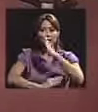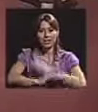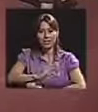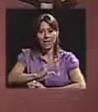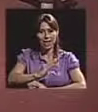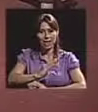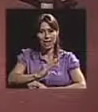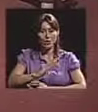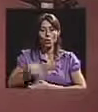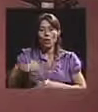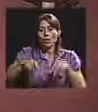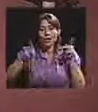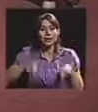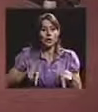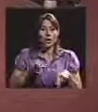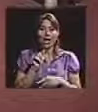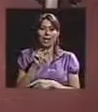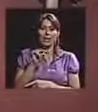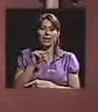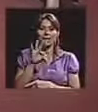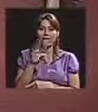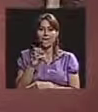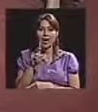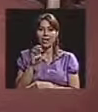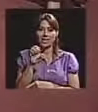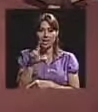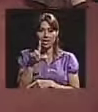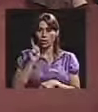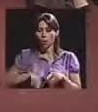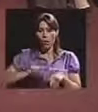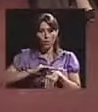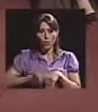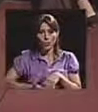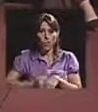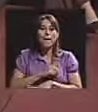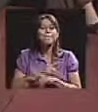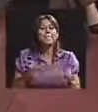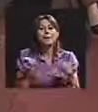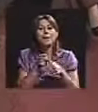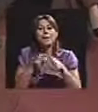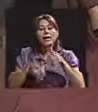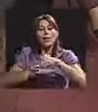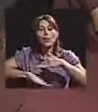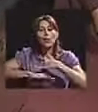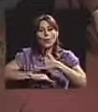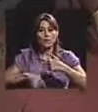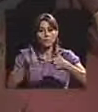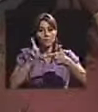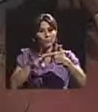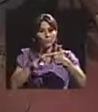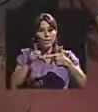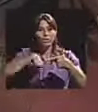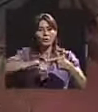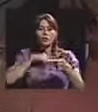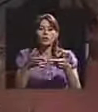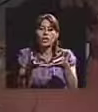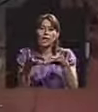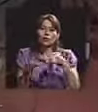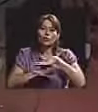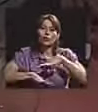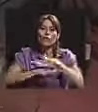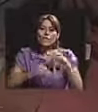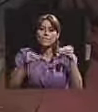la infertilidad. Ese es uno de nuestros primeros sustentos, pero si queremos fundamentarlo más en el tema propiamente